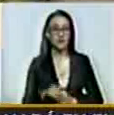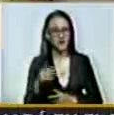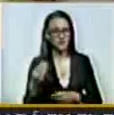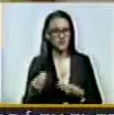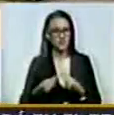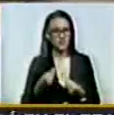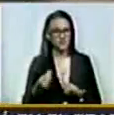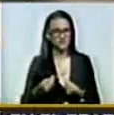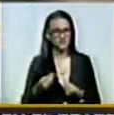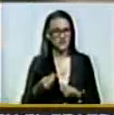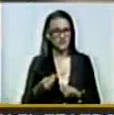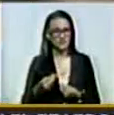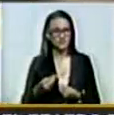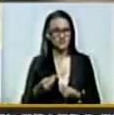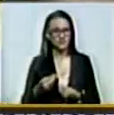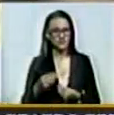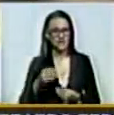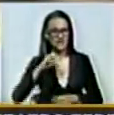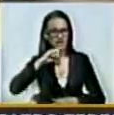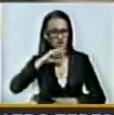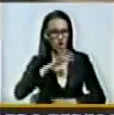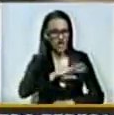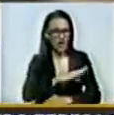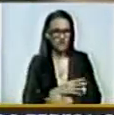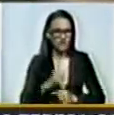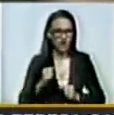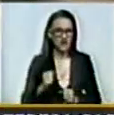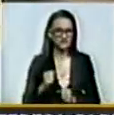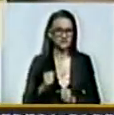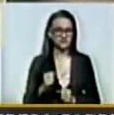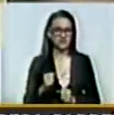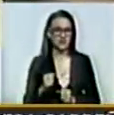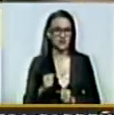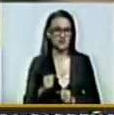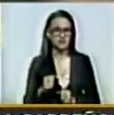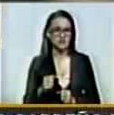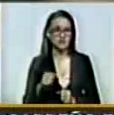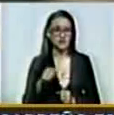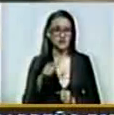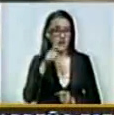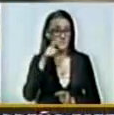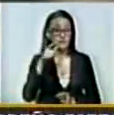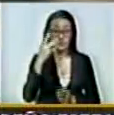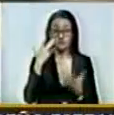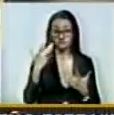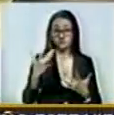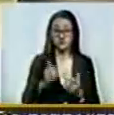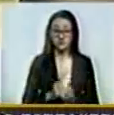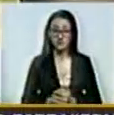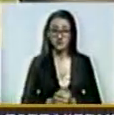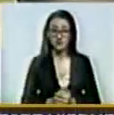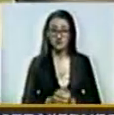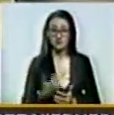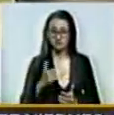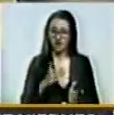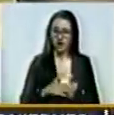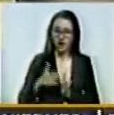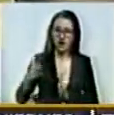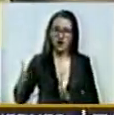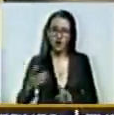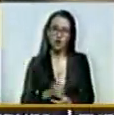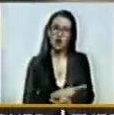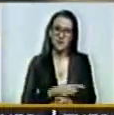atendiendo una fuerza histórica que es más fuerte que ellos mismos, que los personajes que circunstancialmente se ven allí. Tengo aquí a mi lado a un